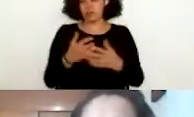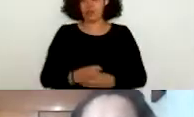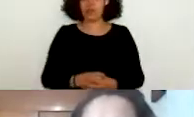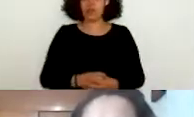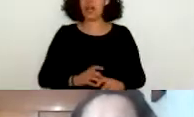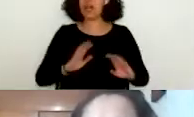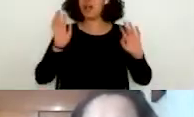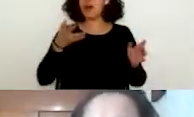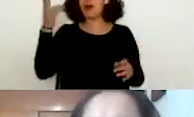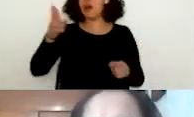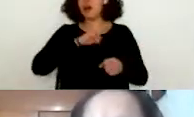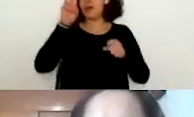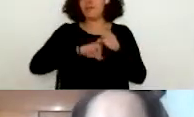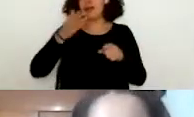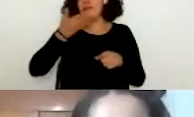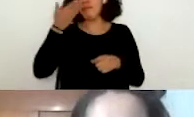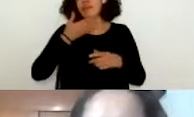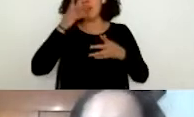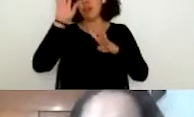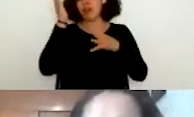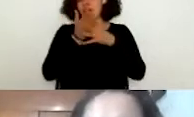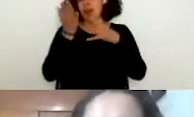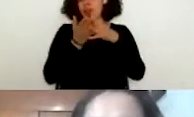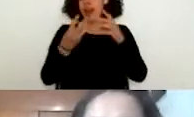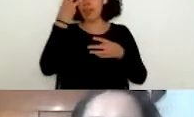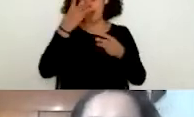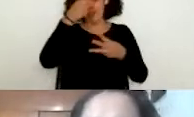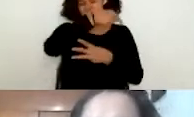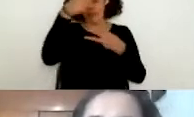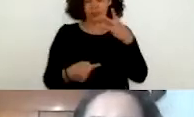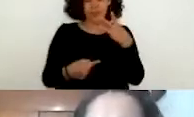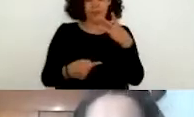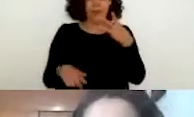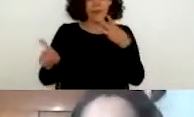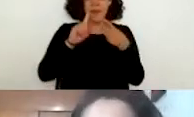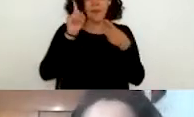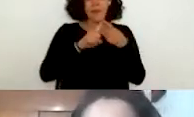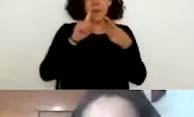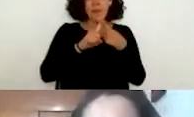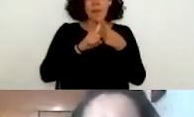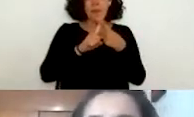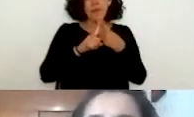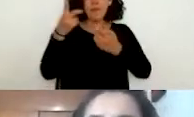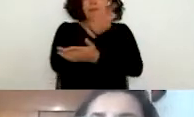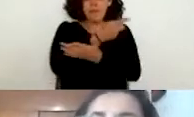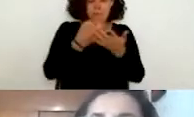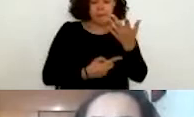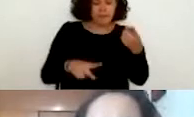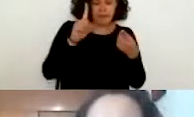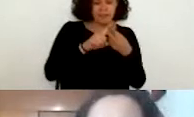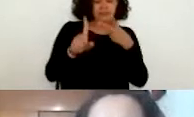proyectos se dividen en tres grandes etapas, que es el diseño mismo del proyecto,